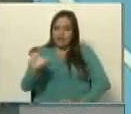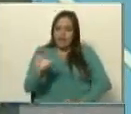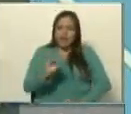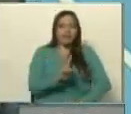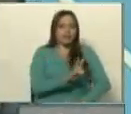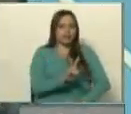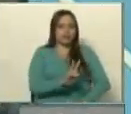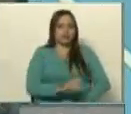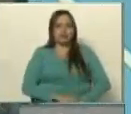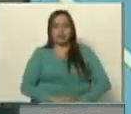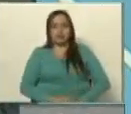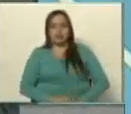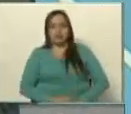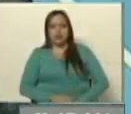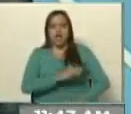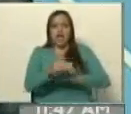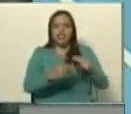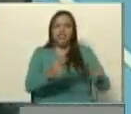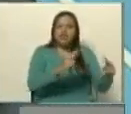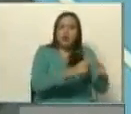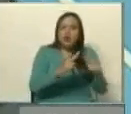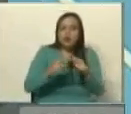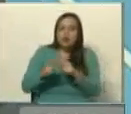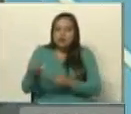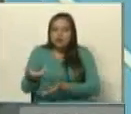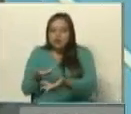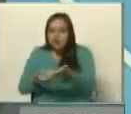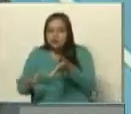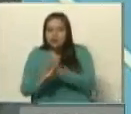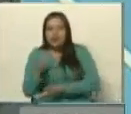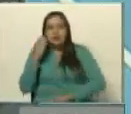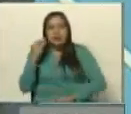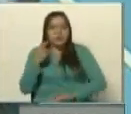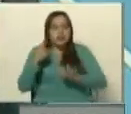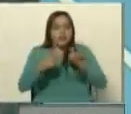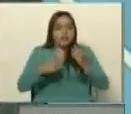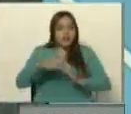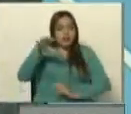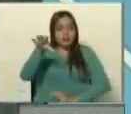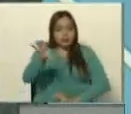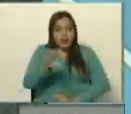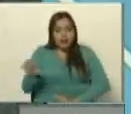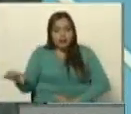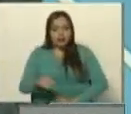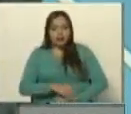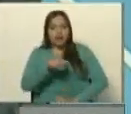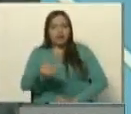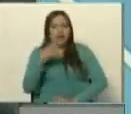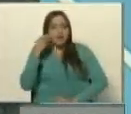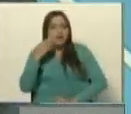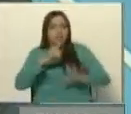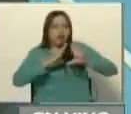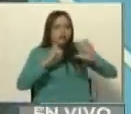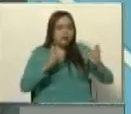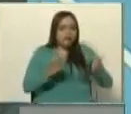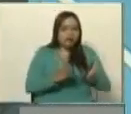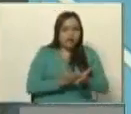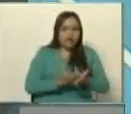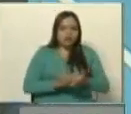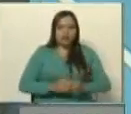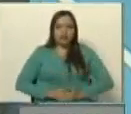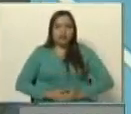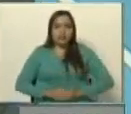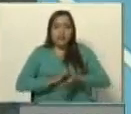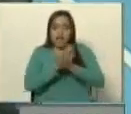Venezuela, dejándonos conocer de su experiencia en sus latitudes y de su experiencia global de romper ese